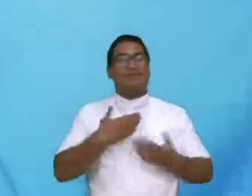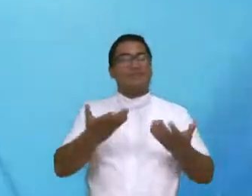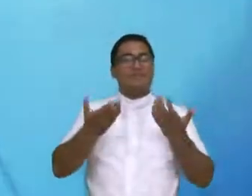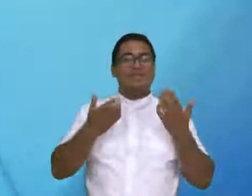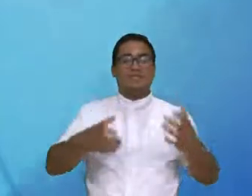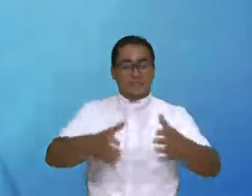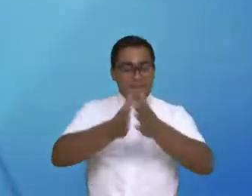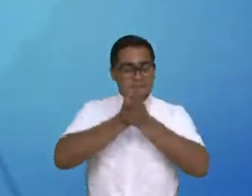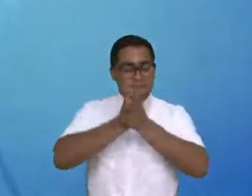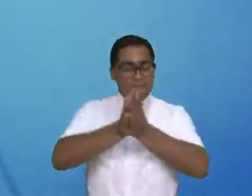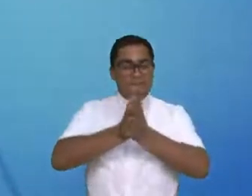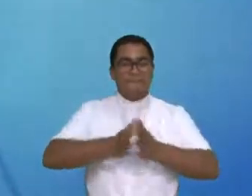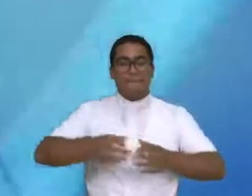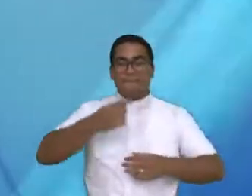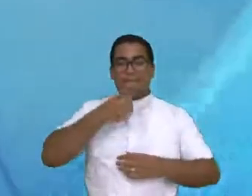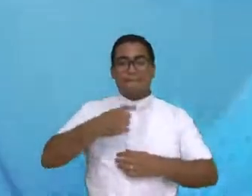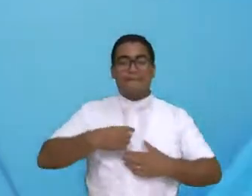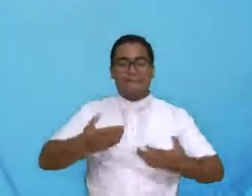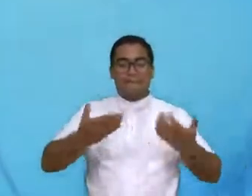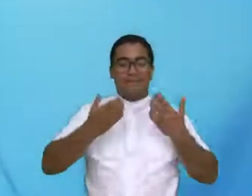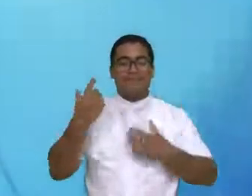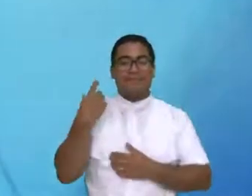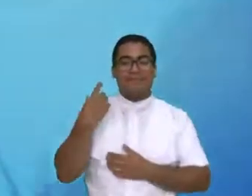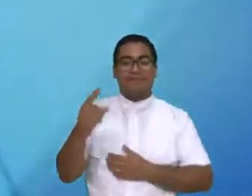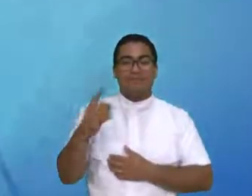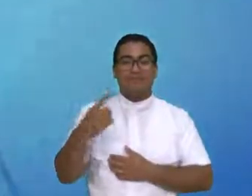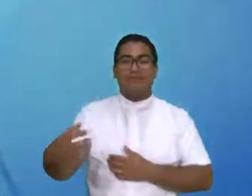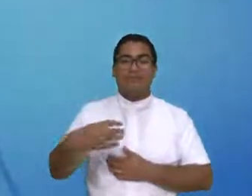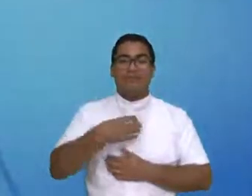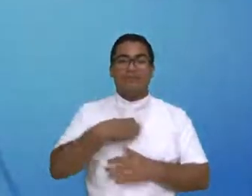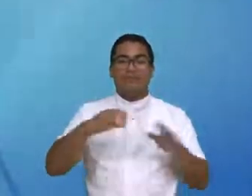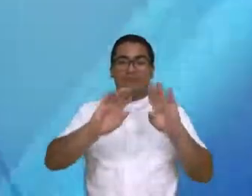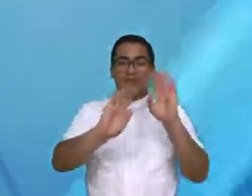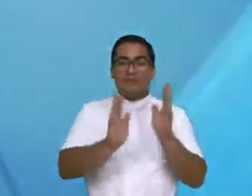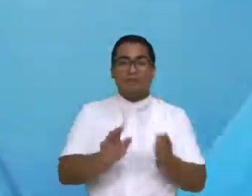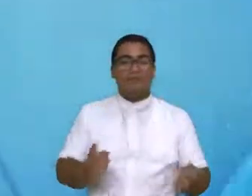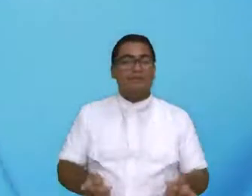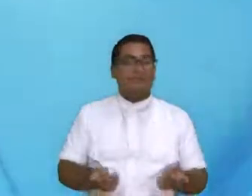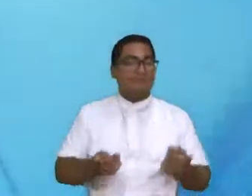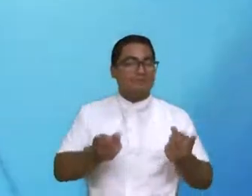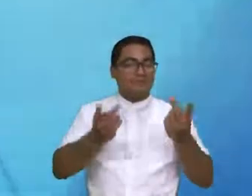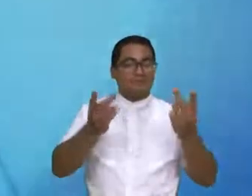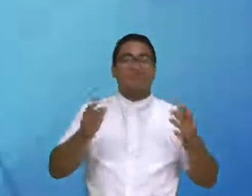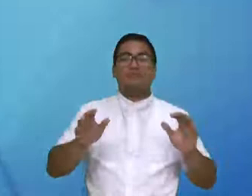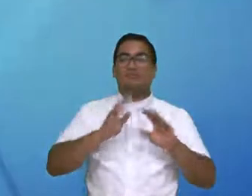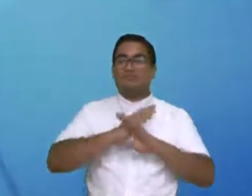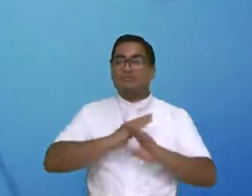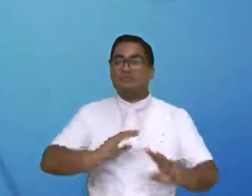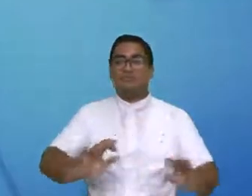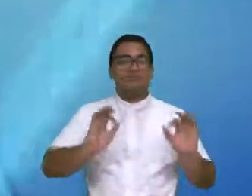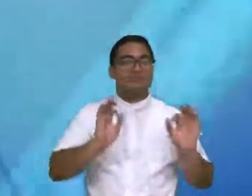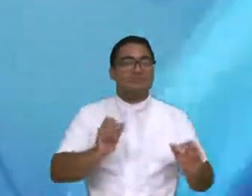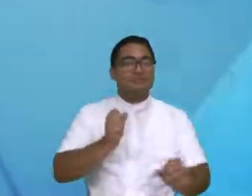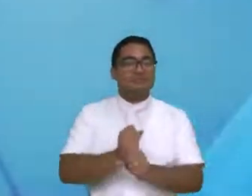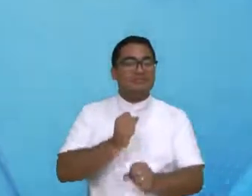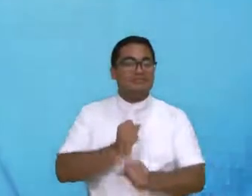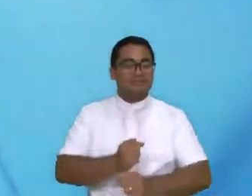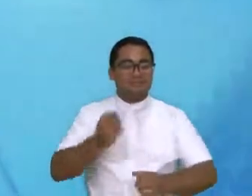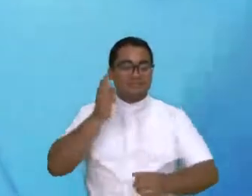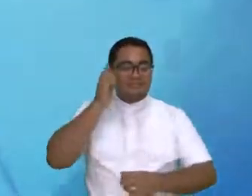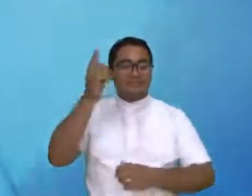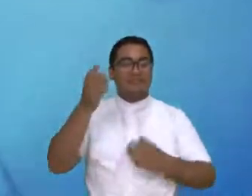y reclamando el derecho que tenemos a vivir en paz, trabajando,